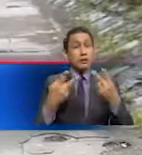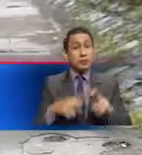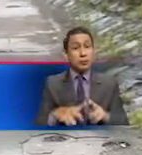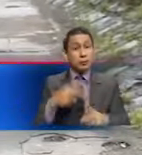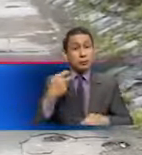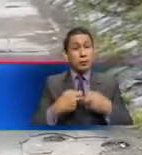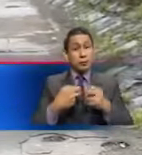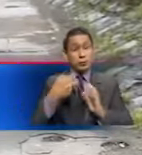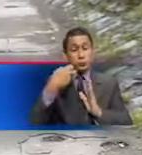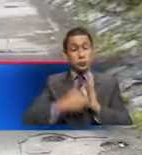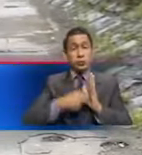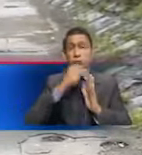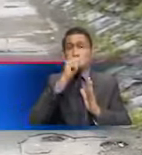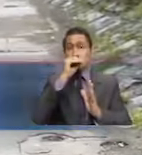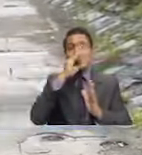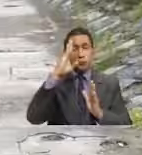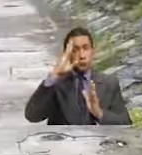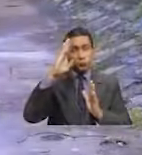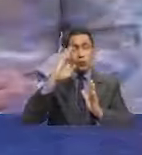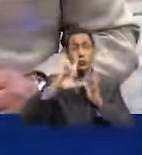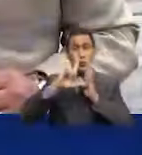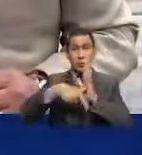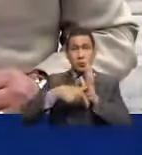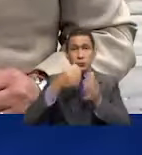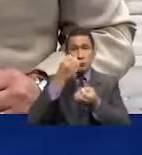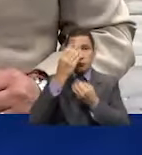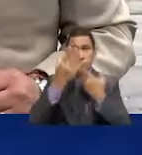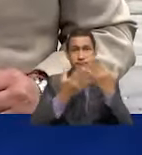esto y mucho más no se lo pierda en el noticiero Segunda Emisión.